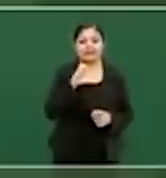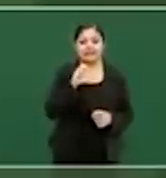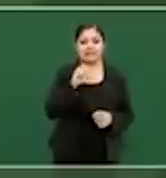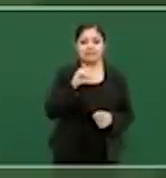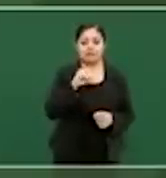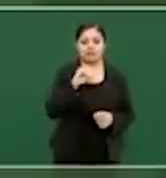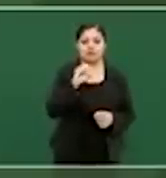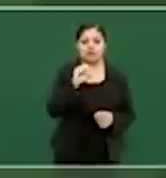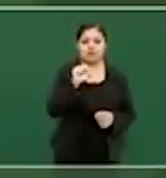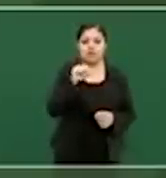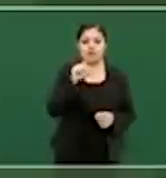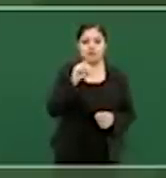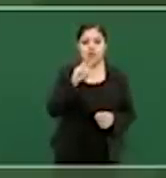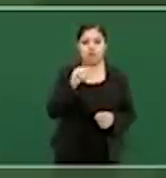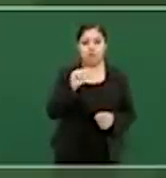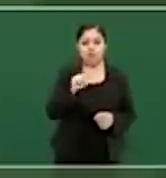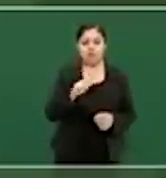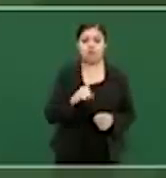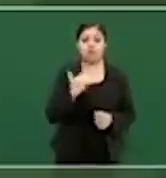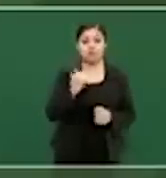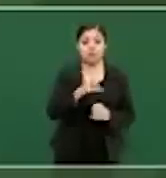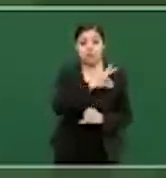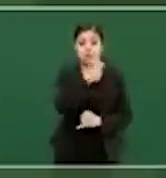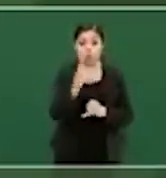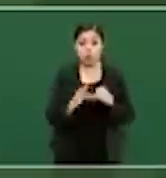González. Y al final